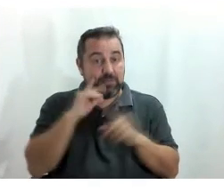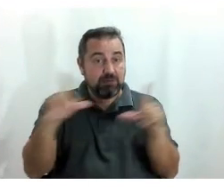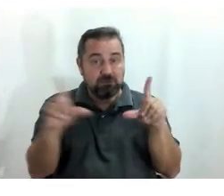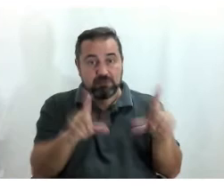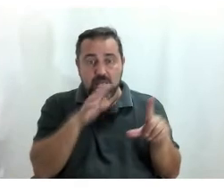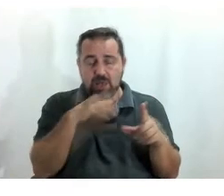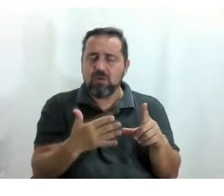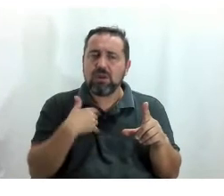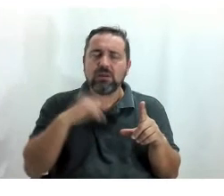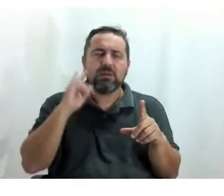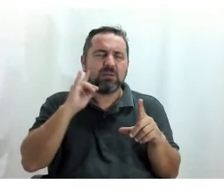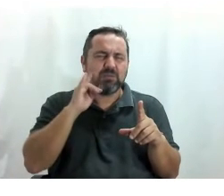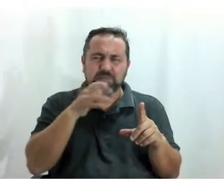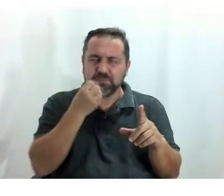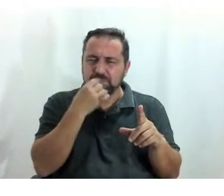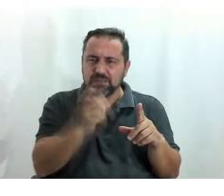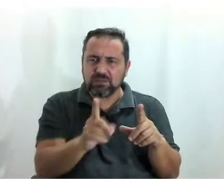pues lo que quiero representar es que